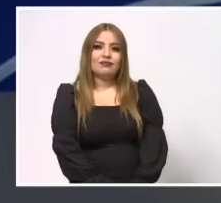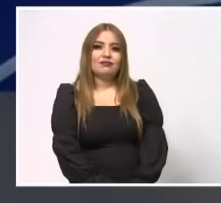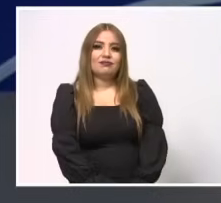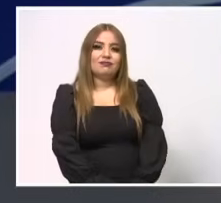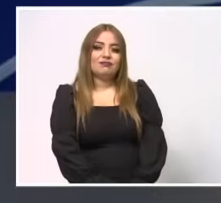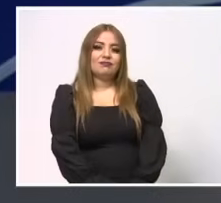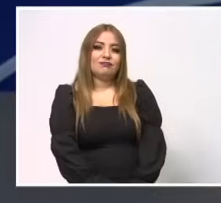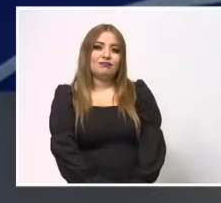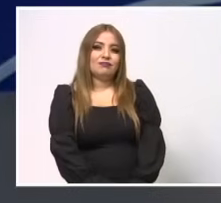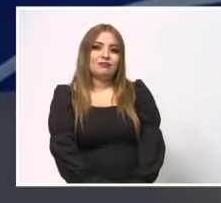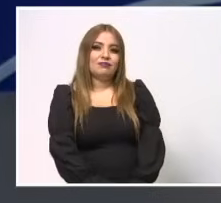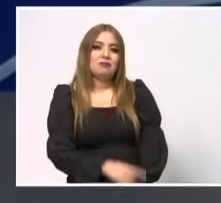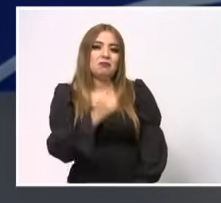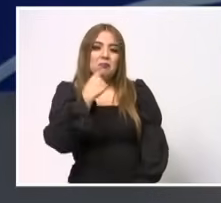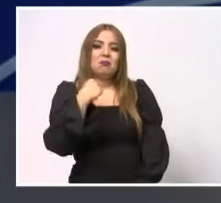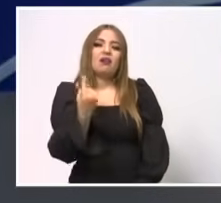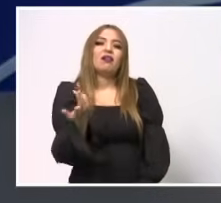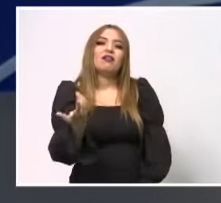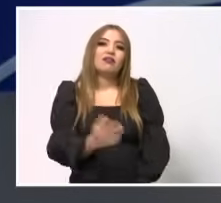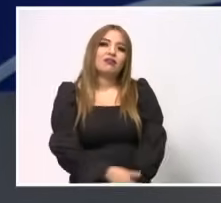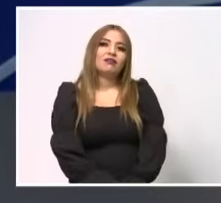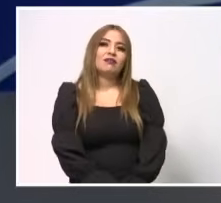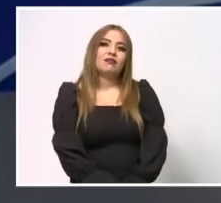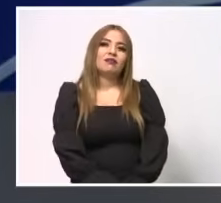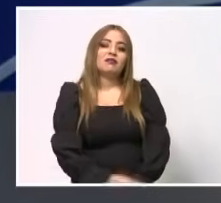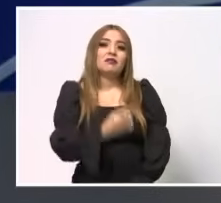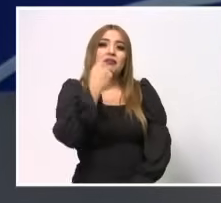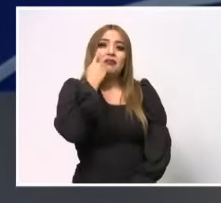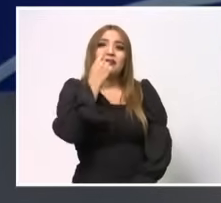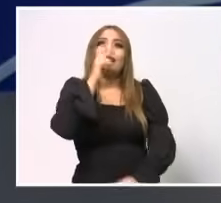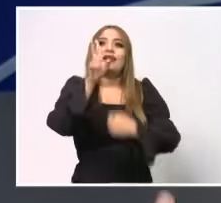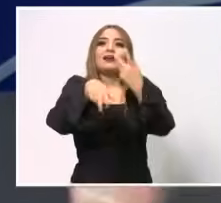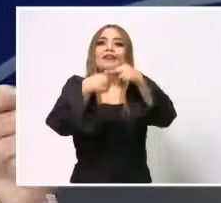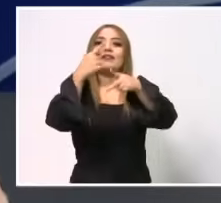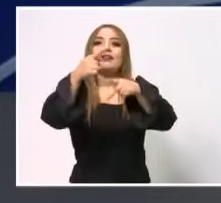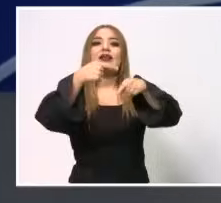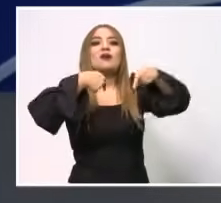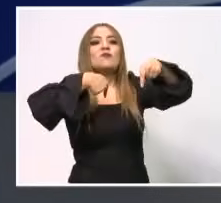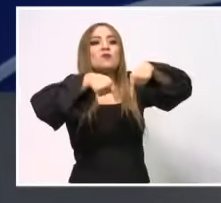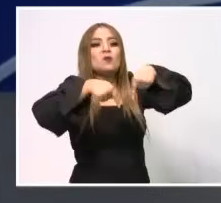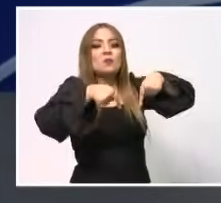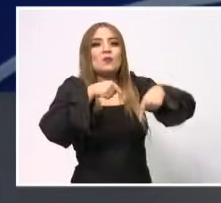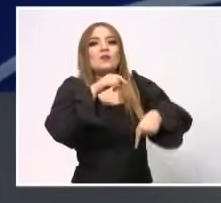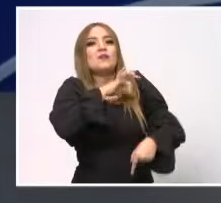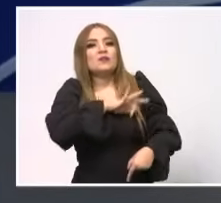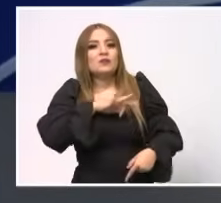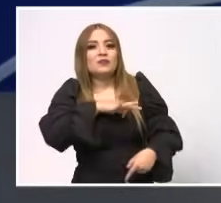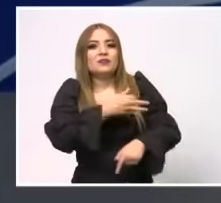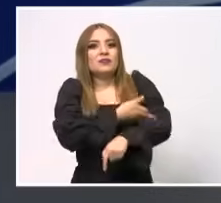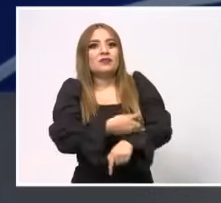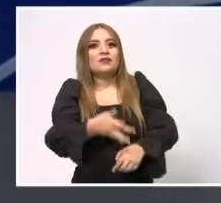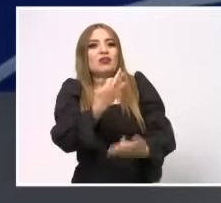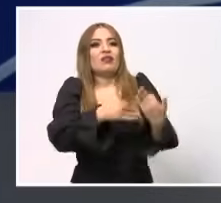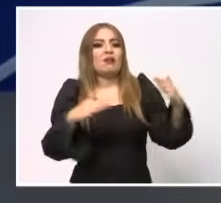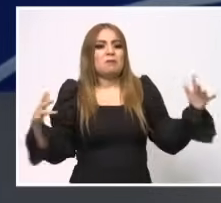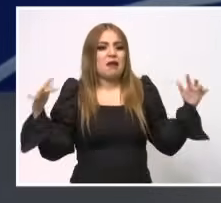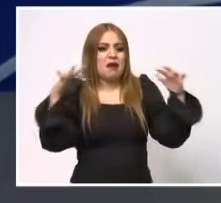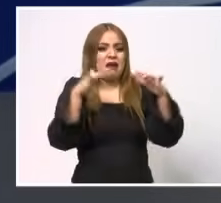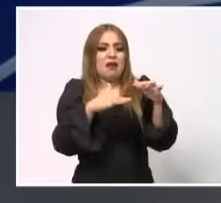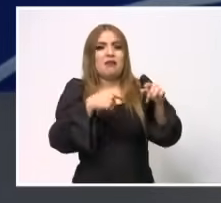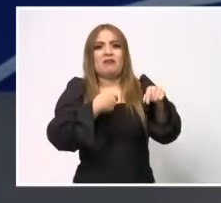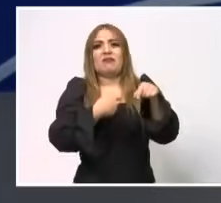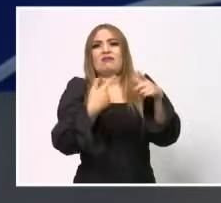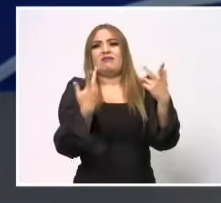pues para qué imagínense ir a echar a perder un momento y nos mete a todos en un